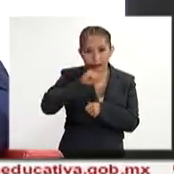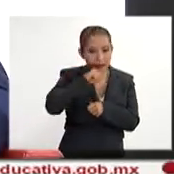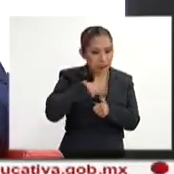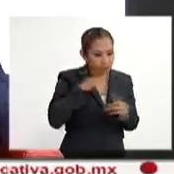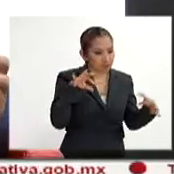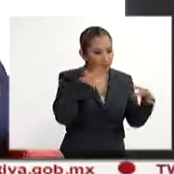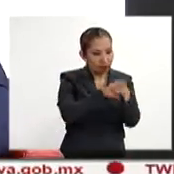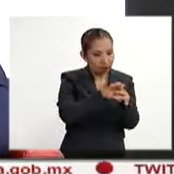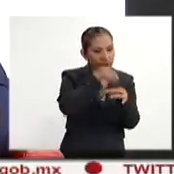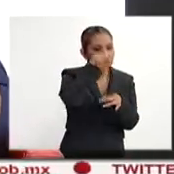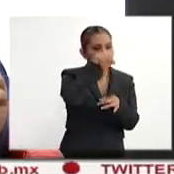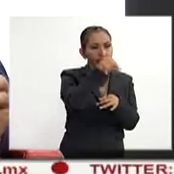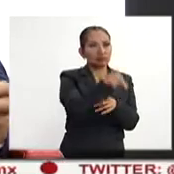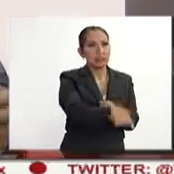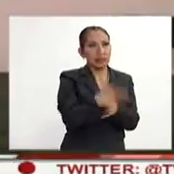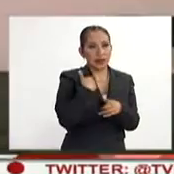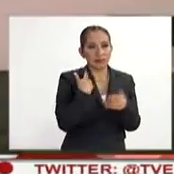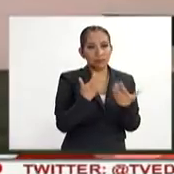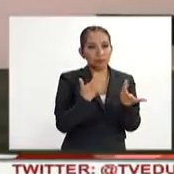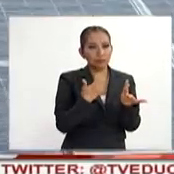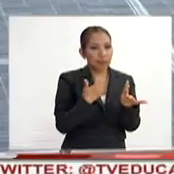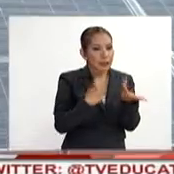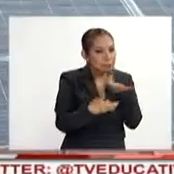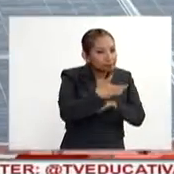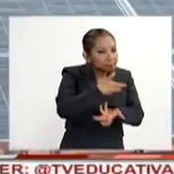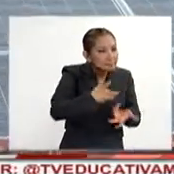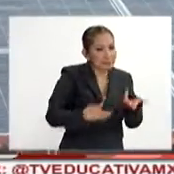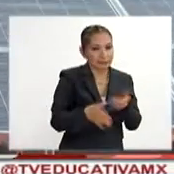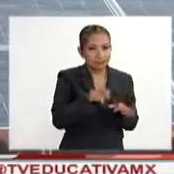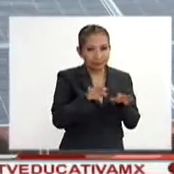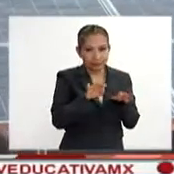estado haciendo la vinculación